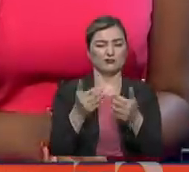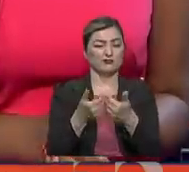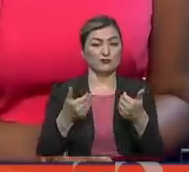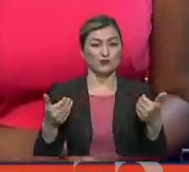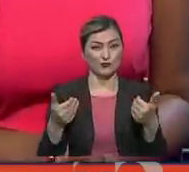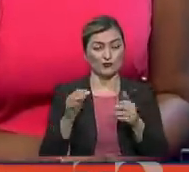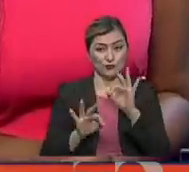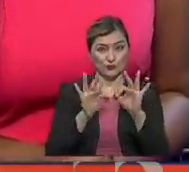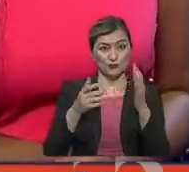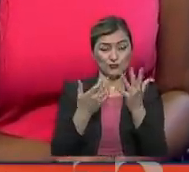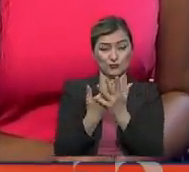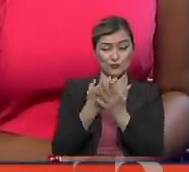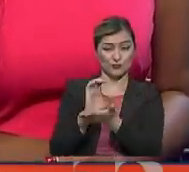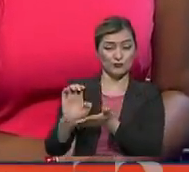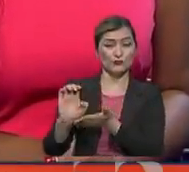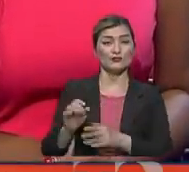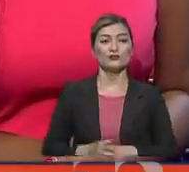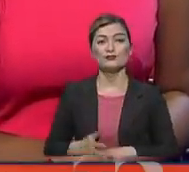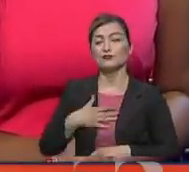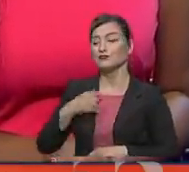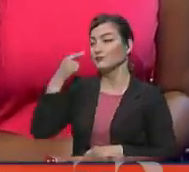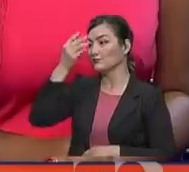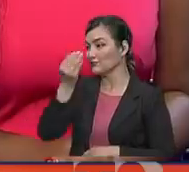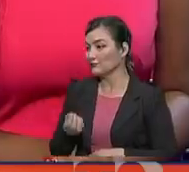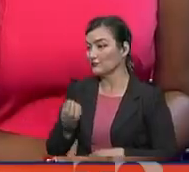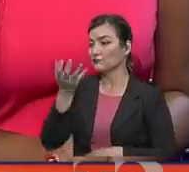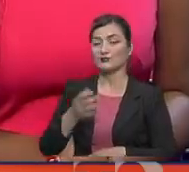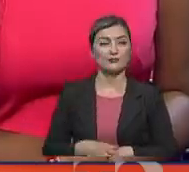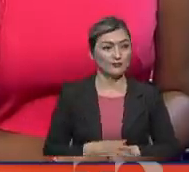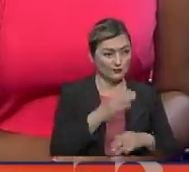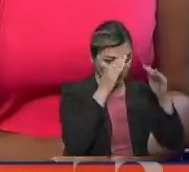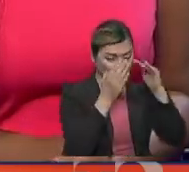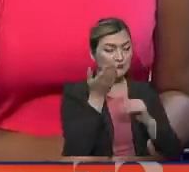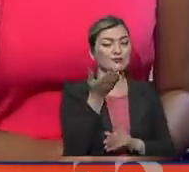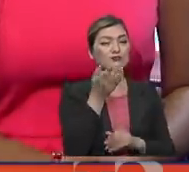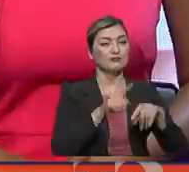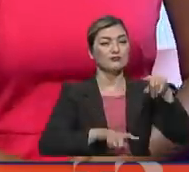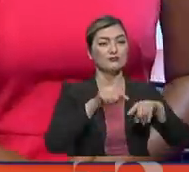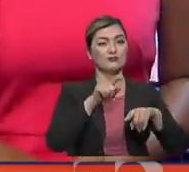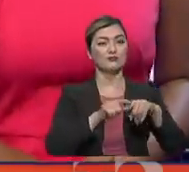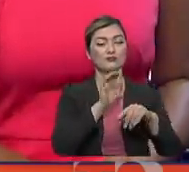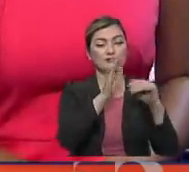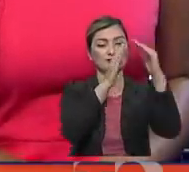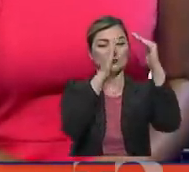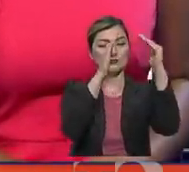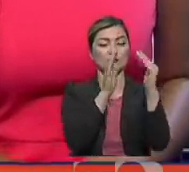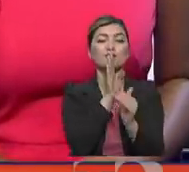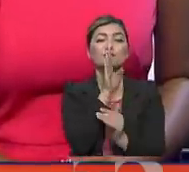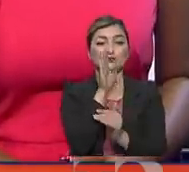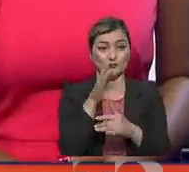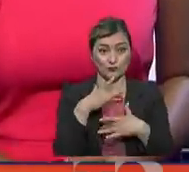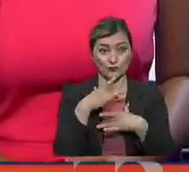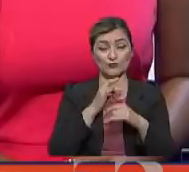nuevos contagios. ¿Cómo estás, Isa? Buenos días. Muy bien, Helen, un saludo para ti y también para nuestros amigos en casa. Siempre es un